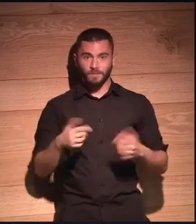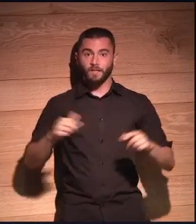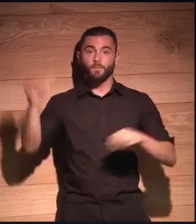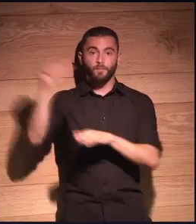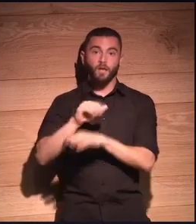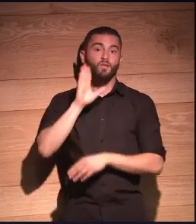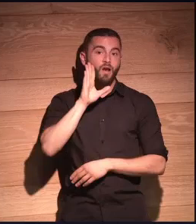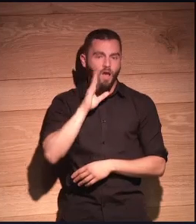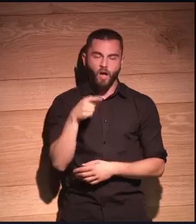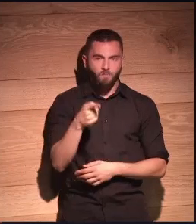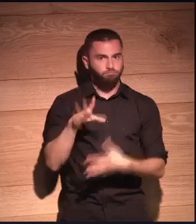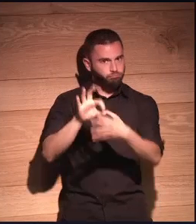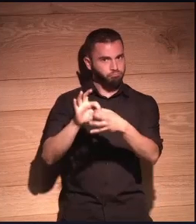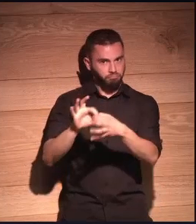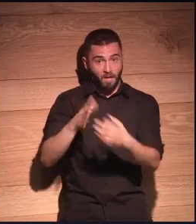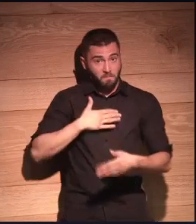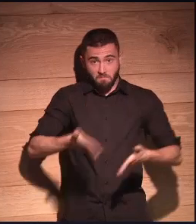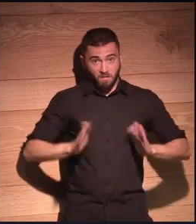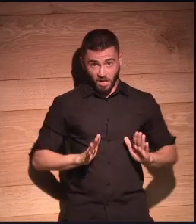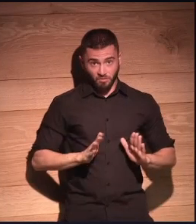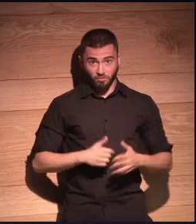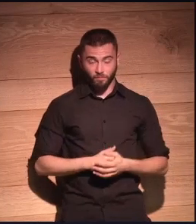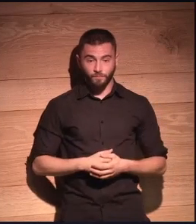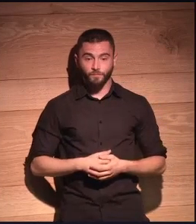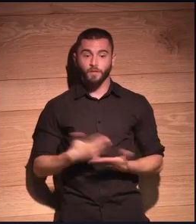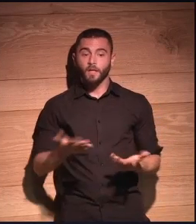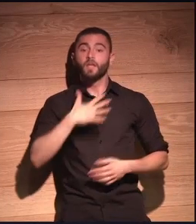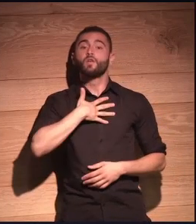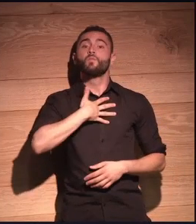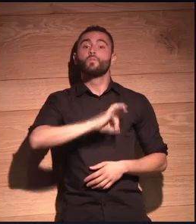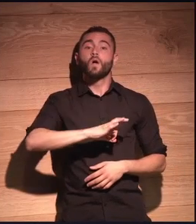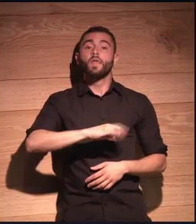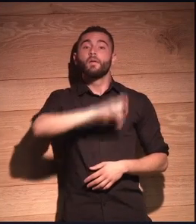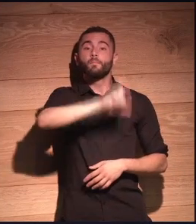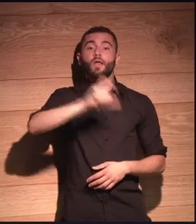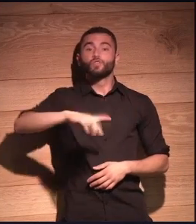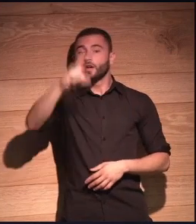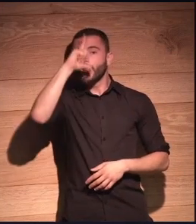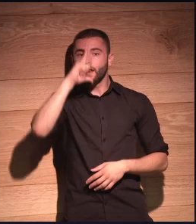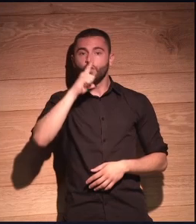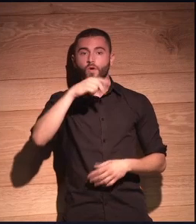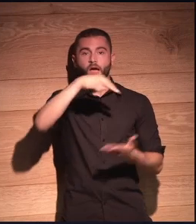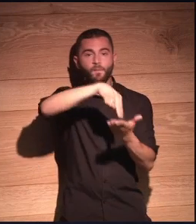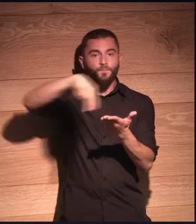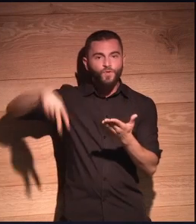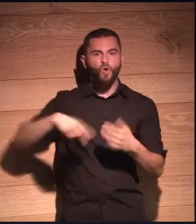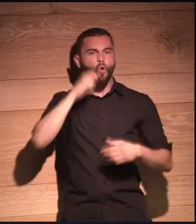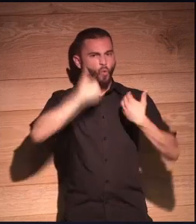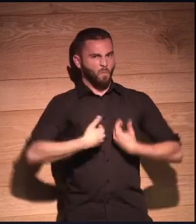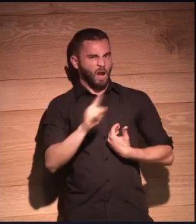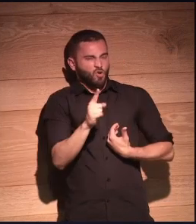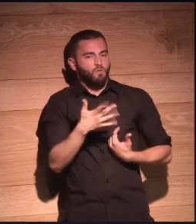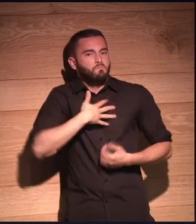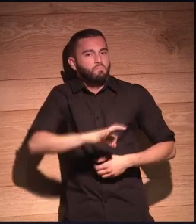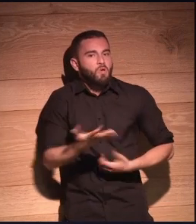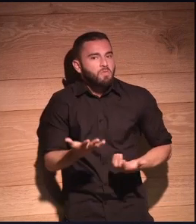película va mucho por ahí. O sea, a mí me ha encantado, o sea, a mí me encantó. ¿Y podría ser que los pobladores de la Luna no fueran tanto humanos como que